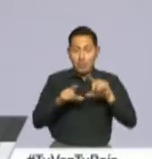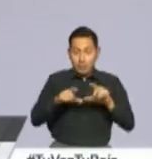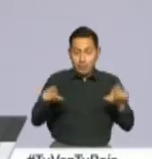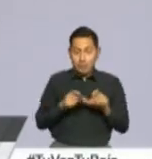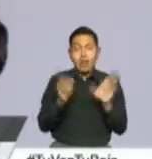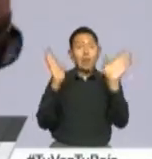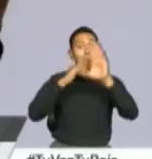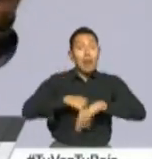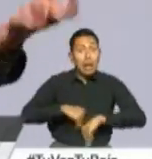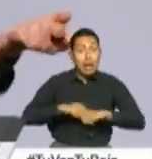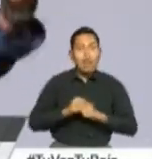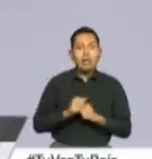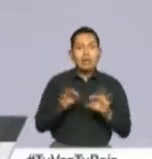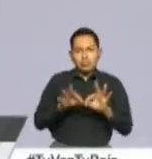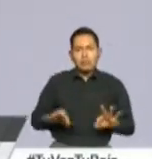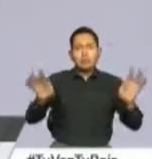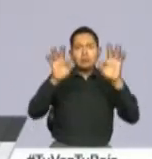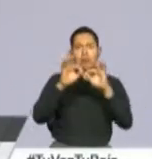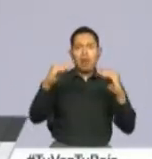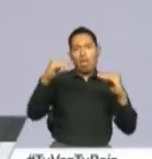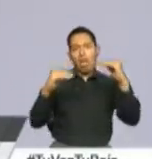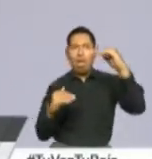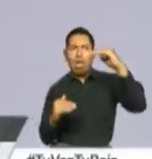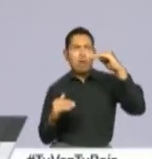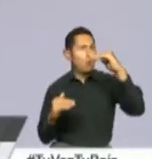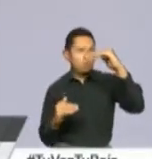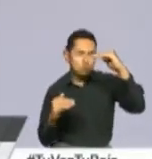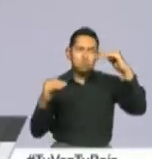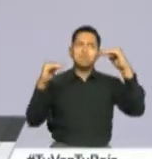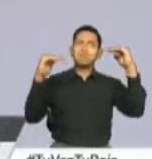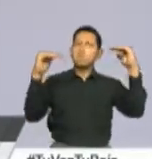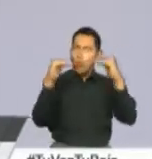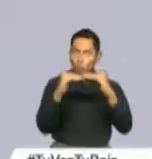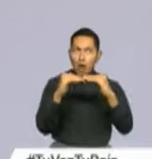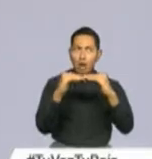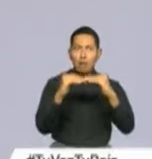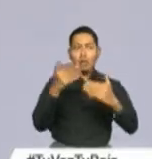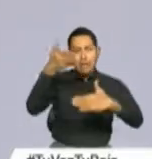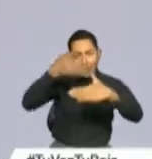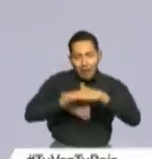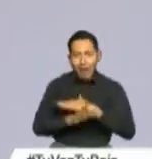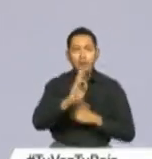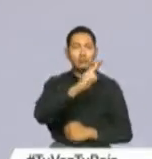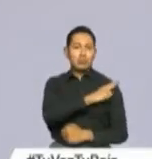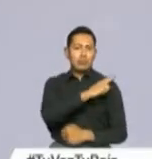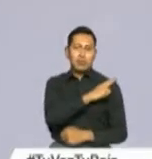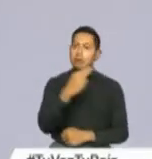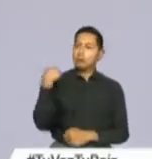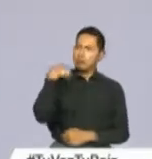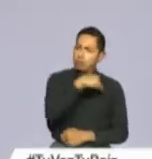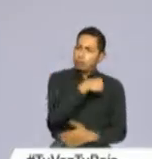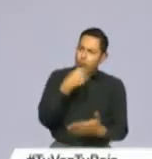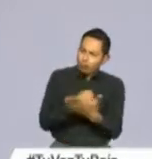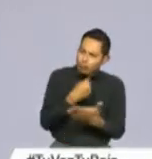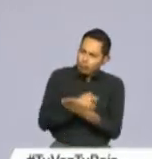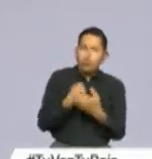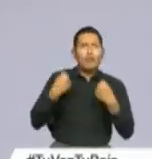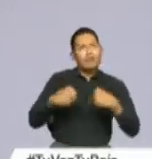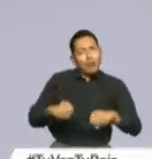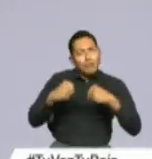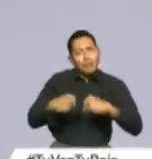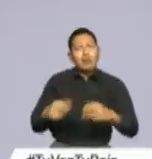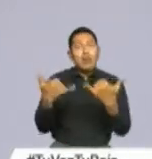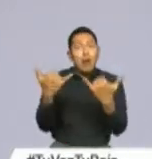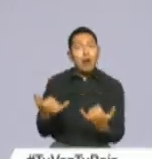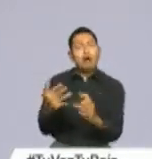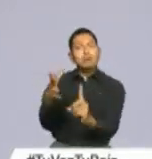esas diferencias, promover no solo que ingresen a la universidad, que es uno de los grandes esfuerzos que estamos logrando, pero también tenemos que lograr que